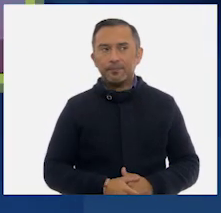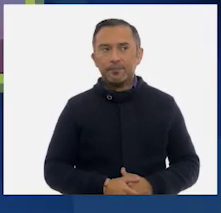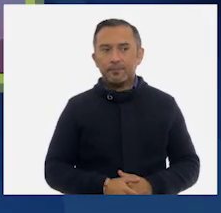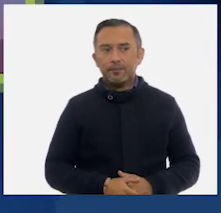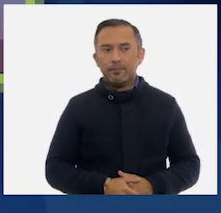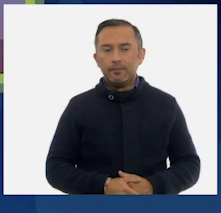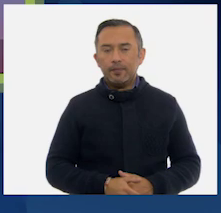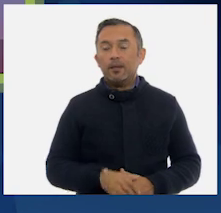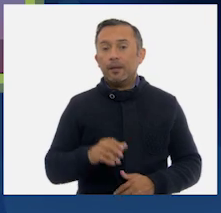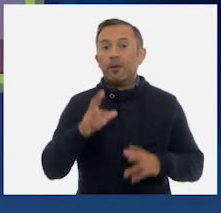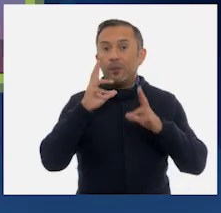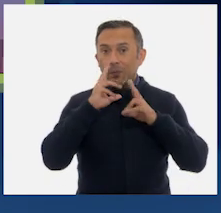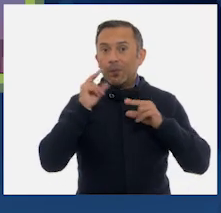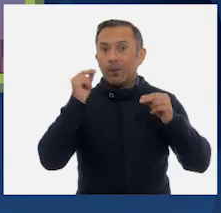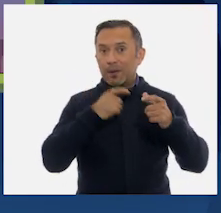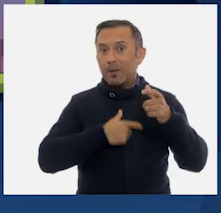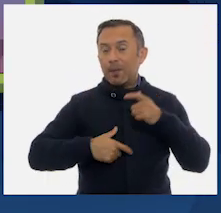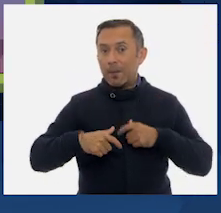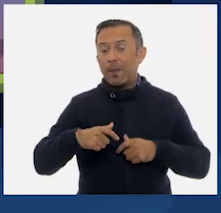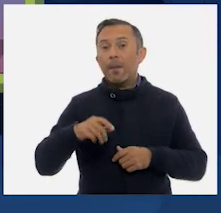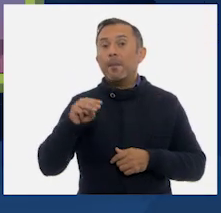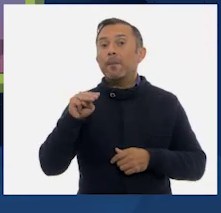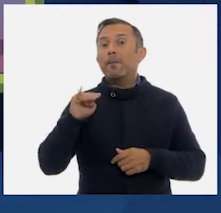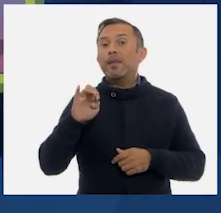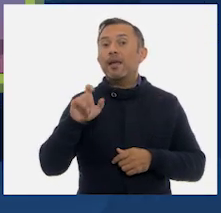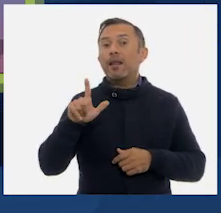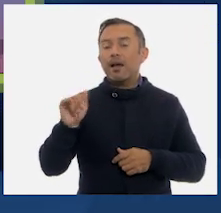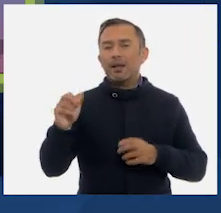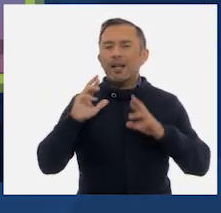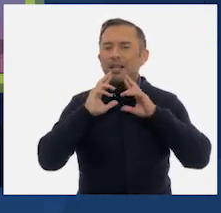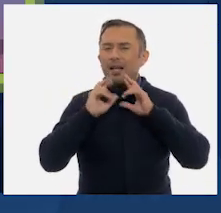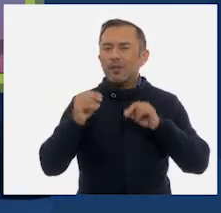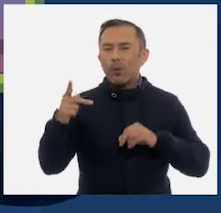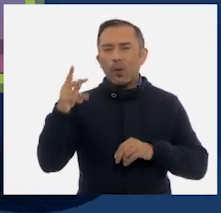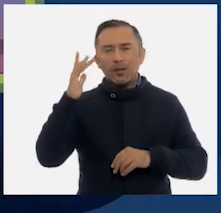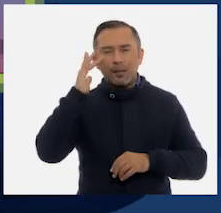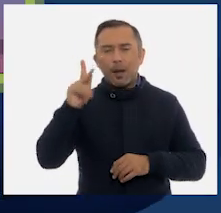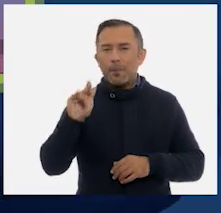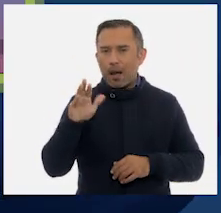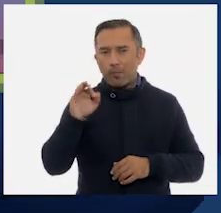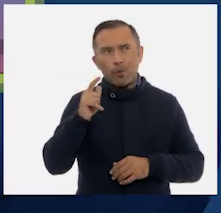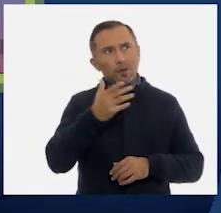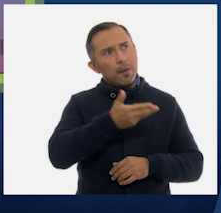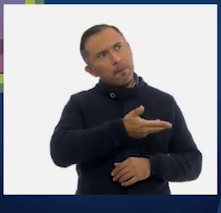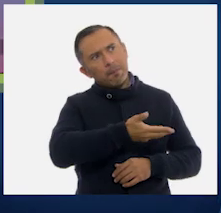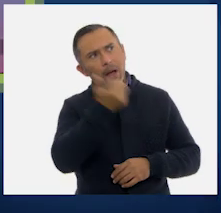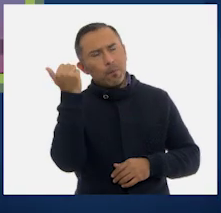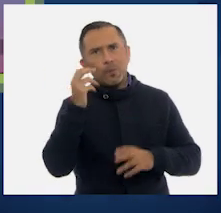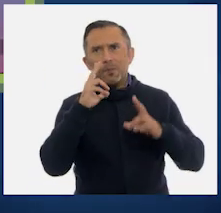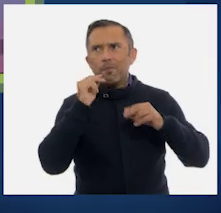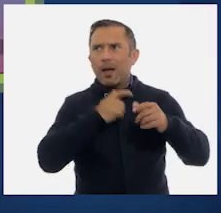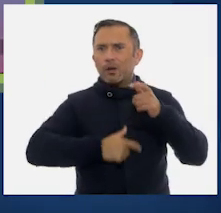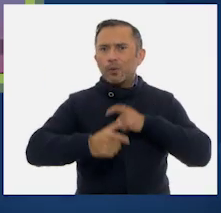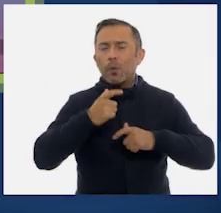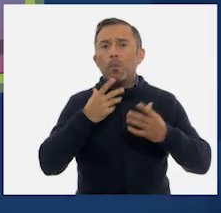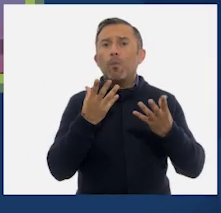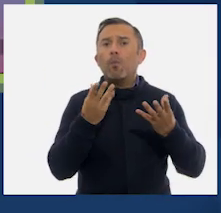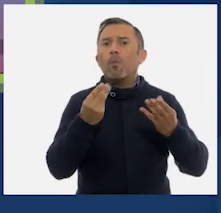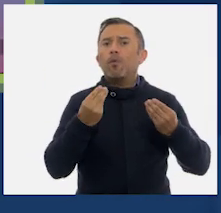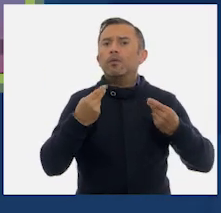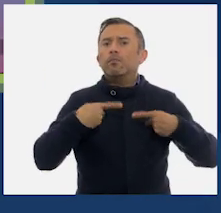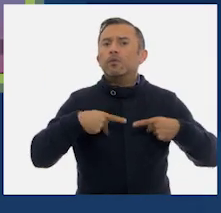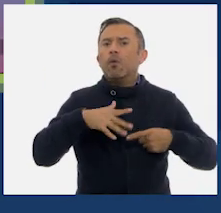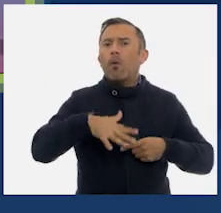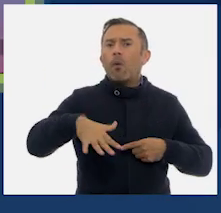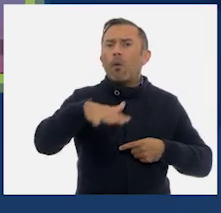Vámonos con Pancho Villa, había dicho a Miguel Ángel, un ranchero de San Pablo llamado Tiburcio Maya, en quien muchos hombres del rumbo habían encontrado